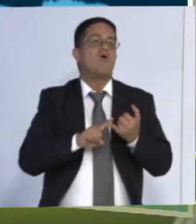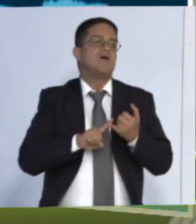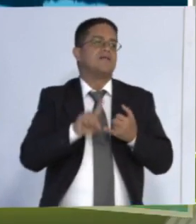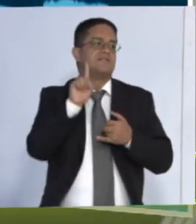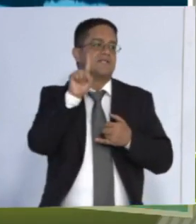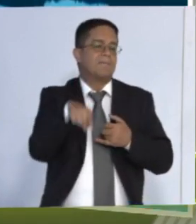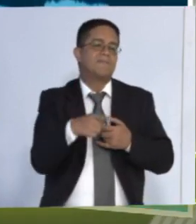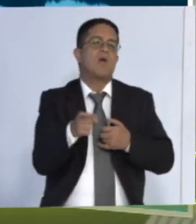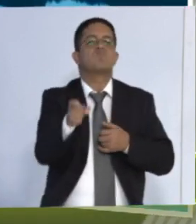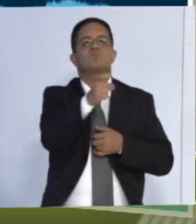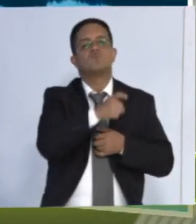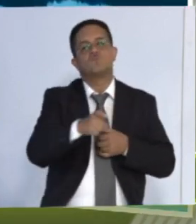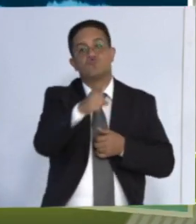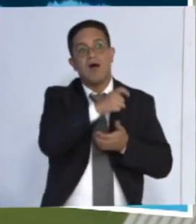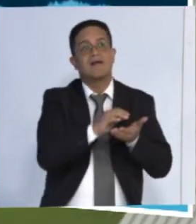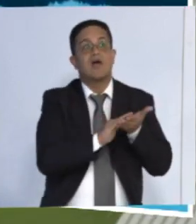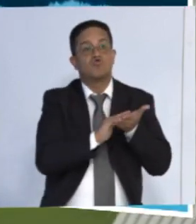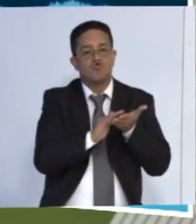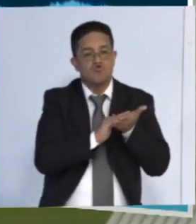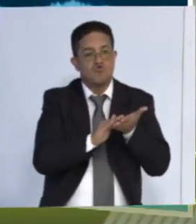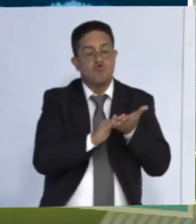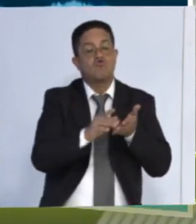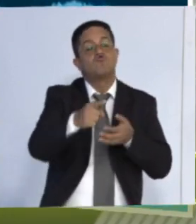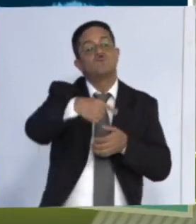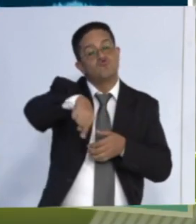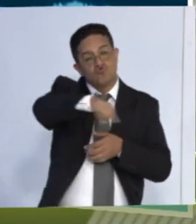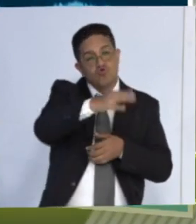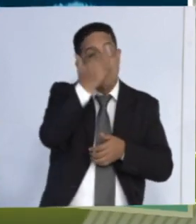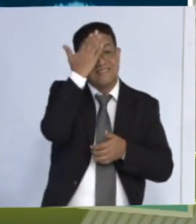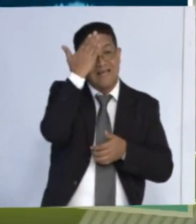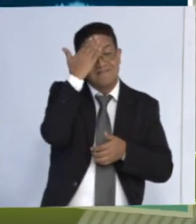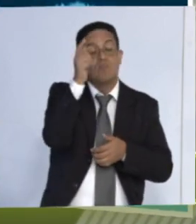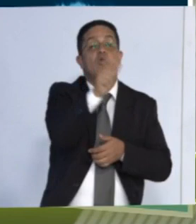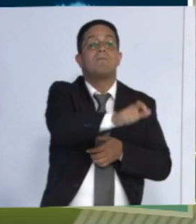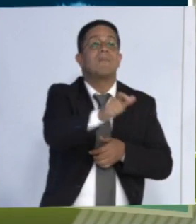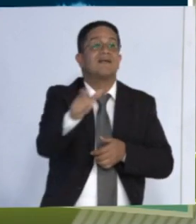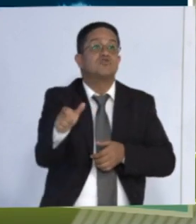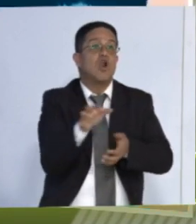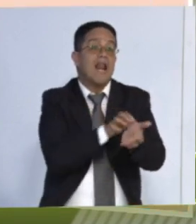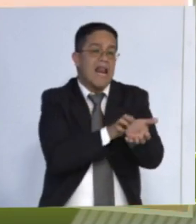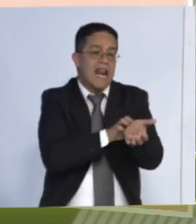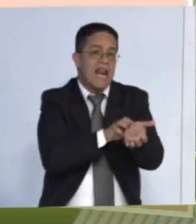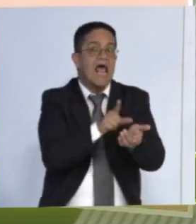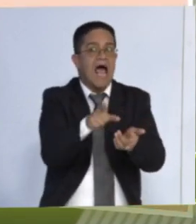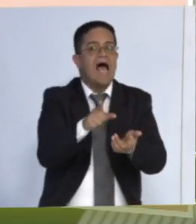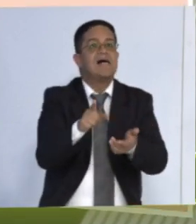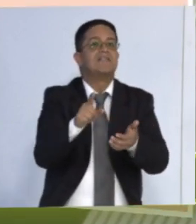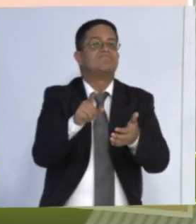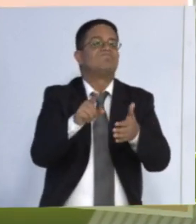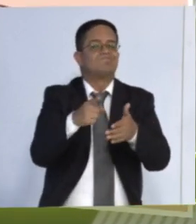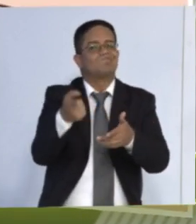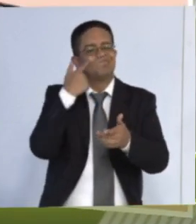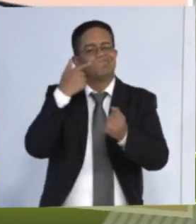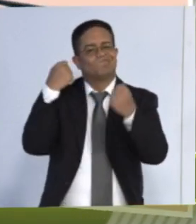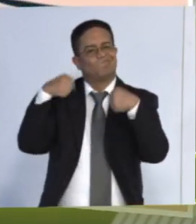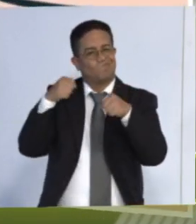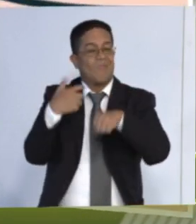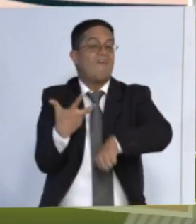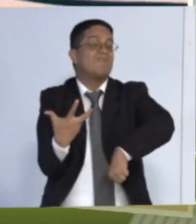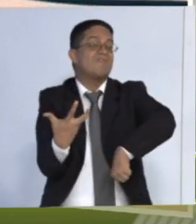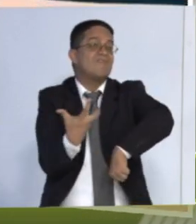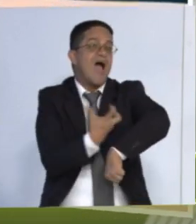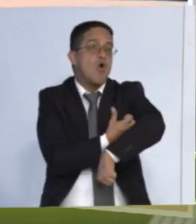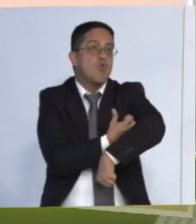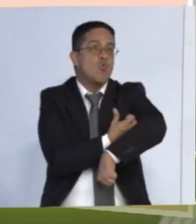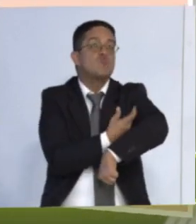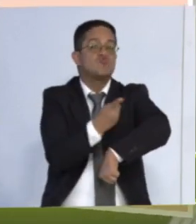buscar otras alternativas, porque si sabemos lo que el paciente es alérgico, podemos utilizar la inmunoterapia o las vacunas de alergia, que así también se le llaman,